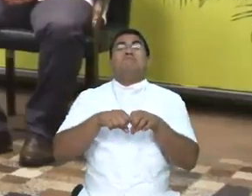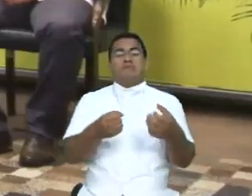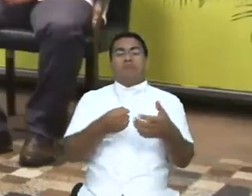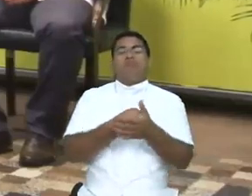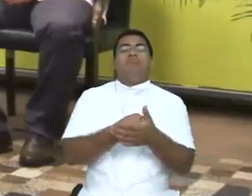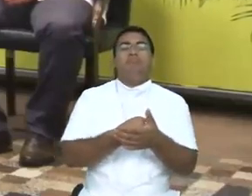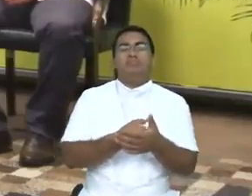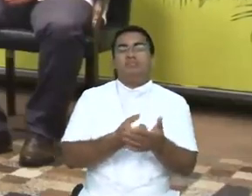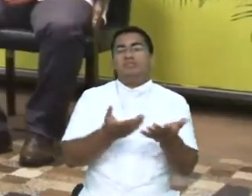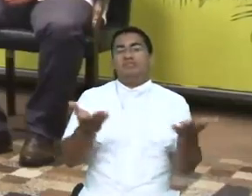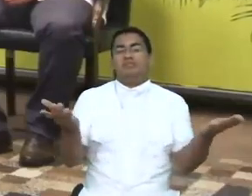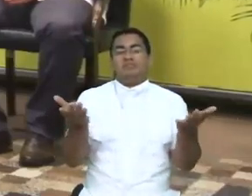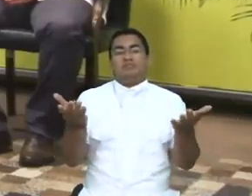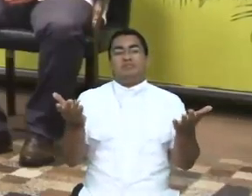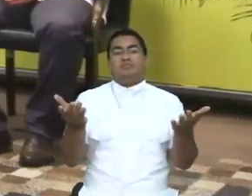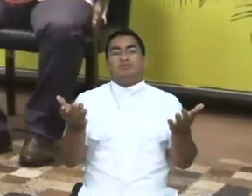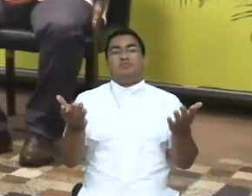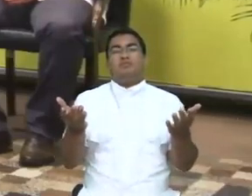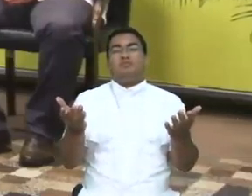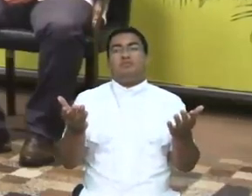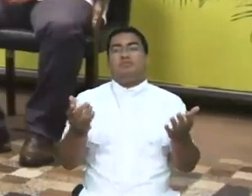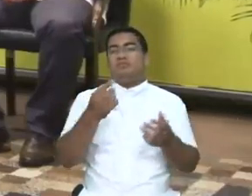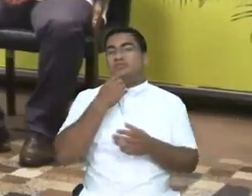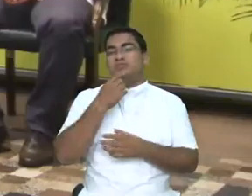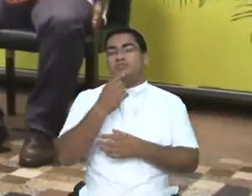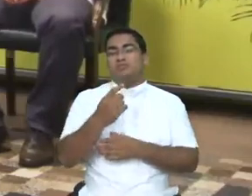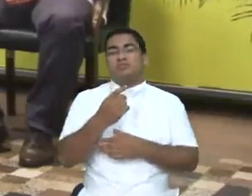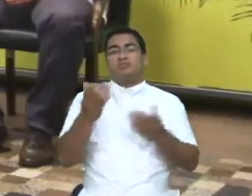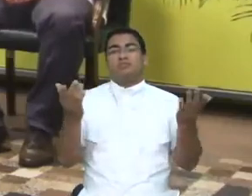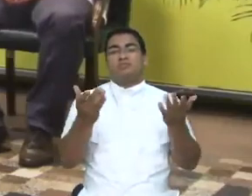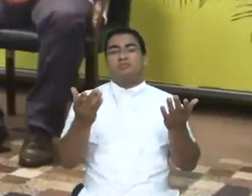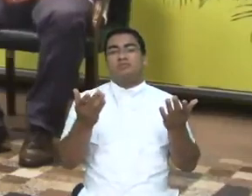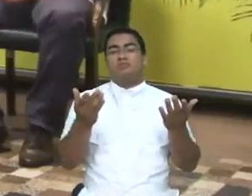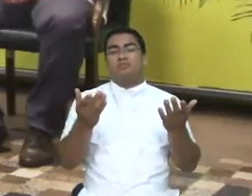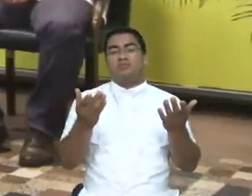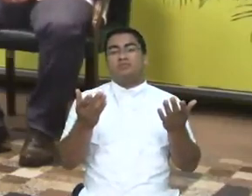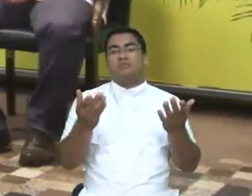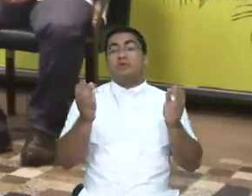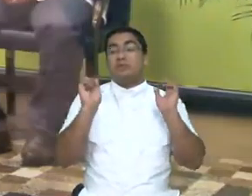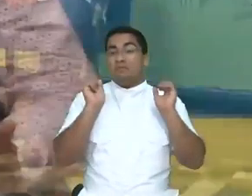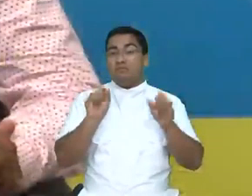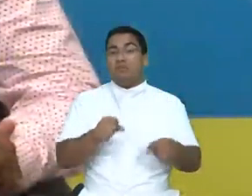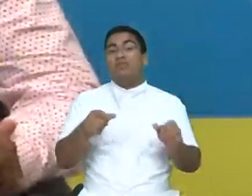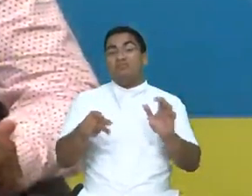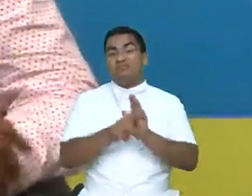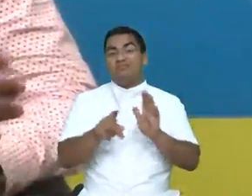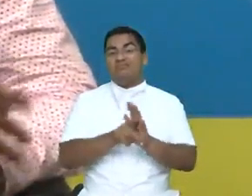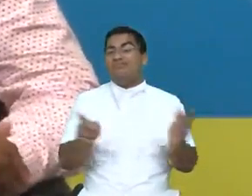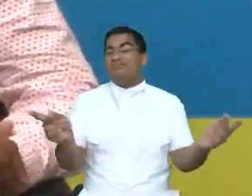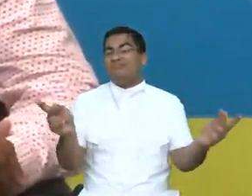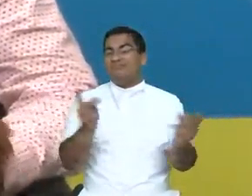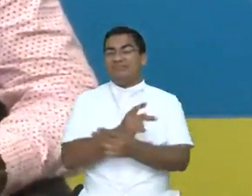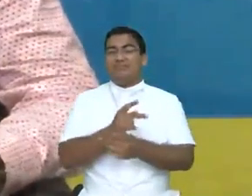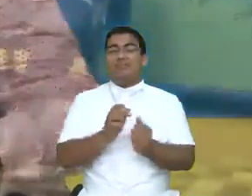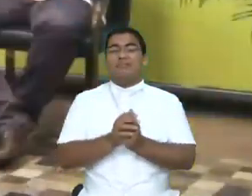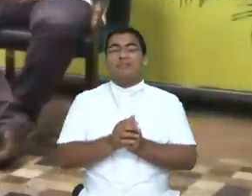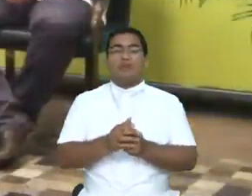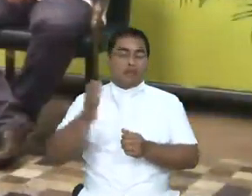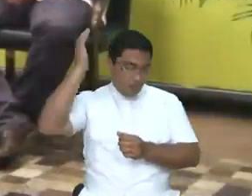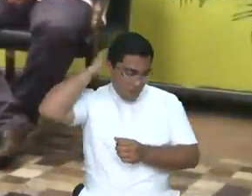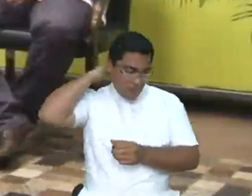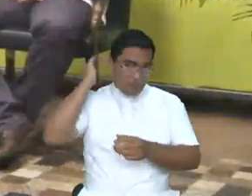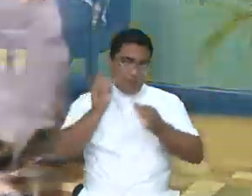o fracturamos o en sí nos enfermamos, claro que sí, de ellos, pueden traer consecuencias graves. Sí, en la columna está